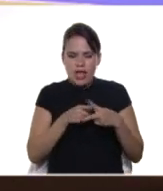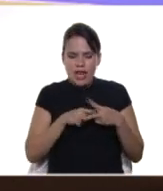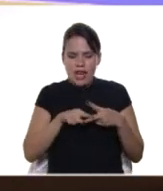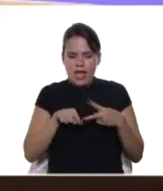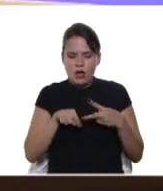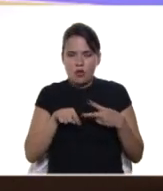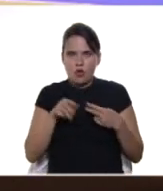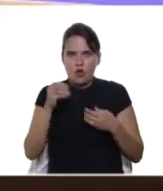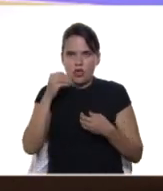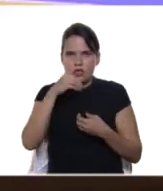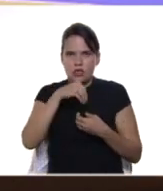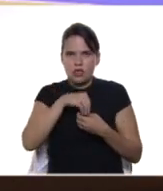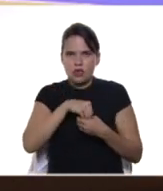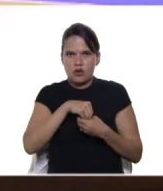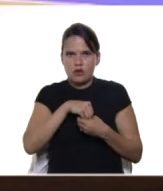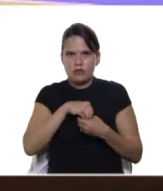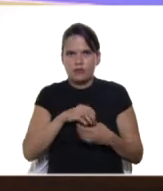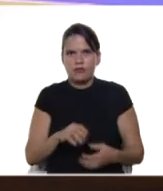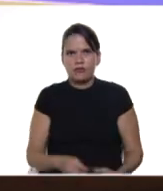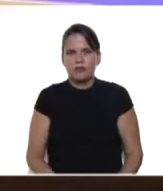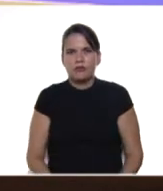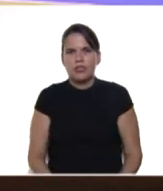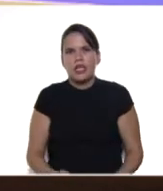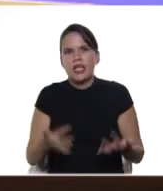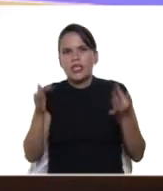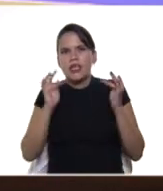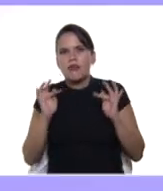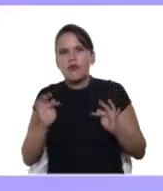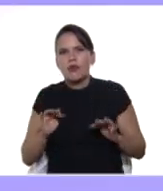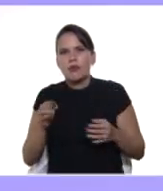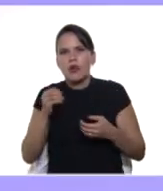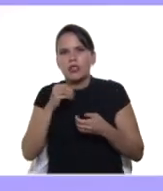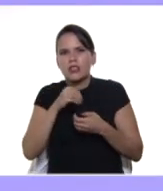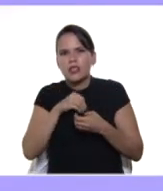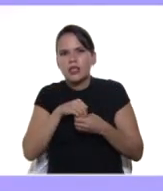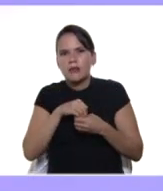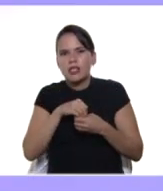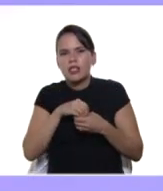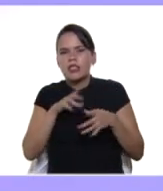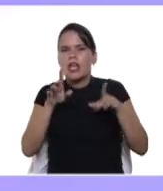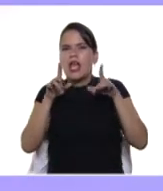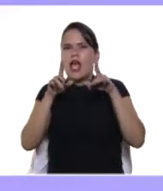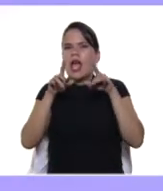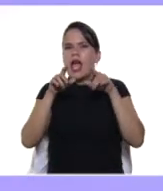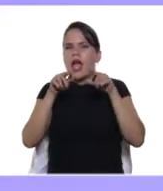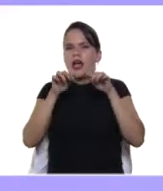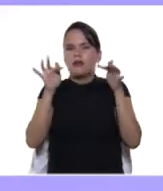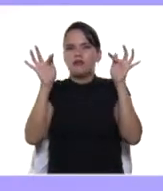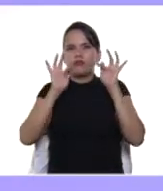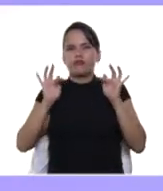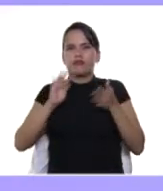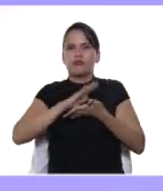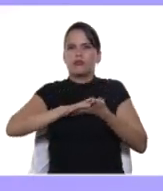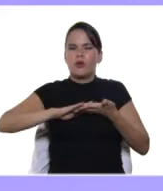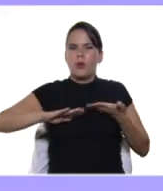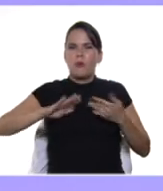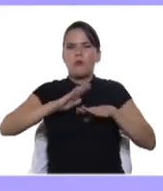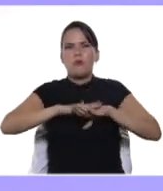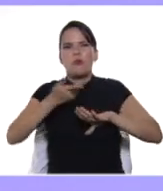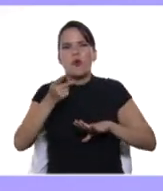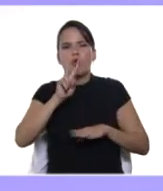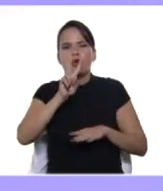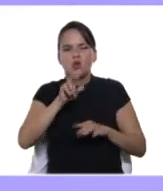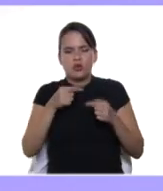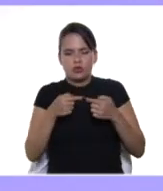un polígono. En este caso, está formado internamente al polígono por 2